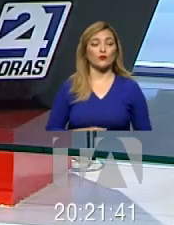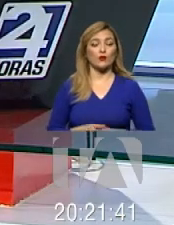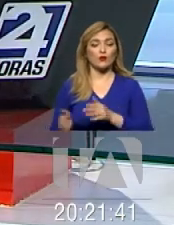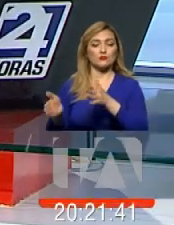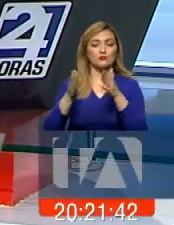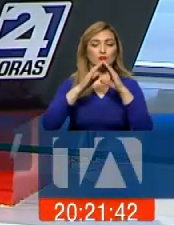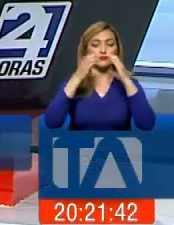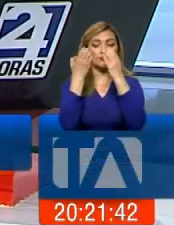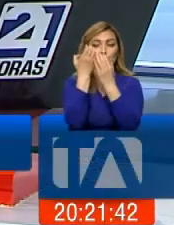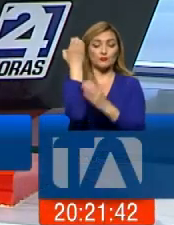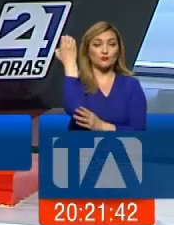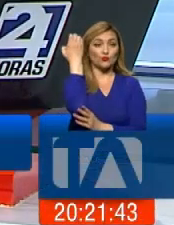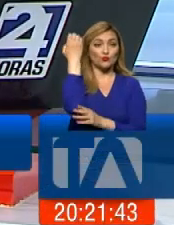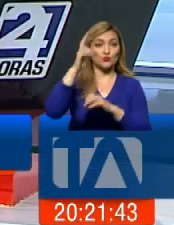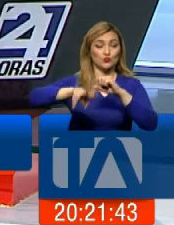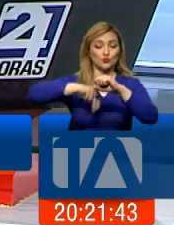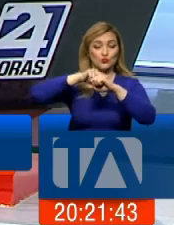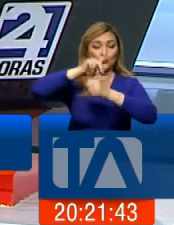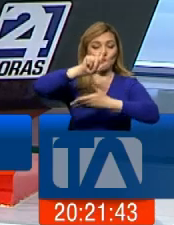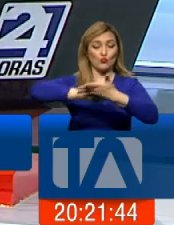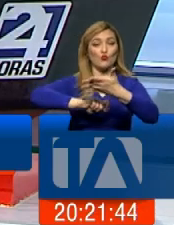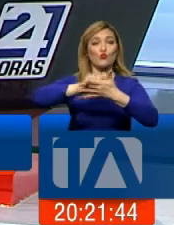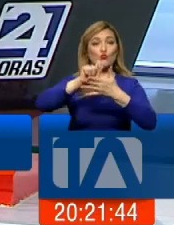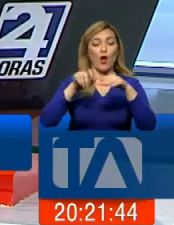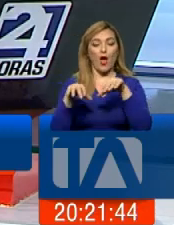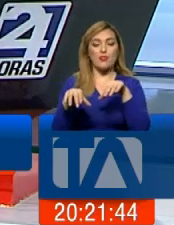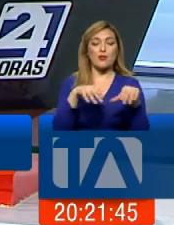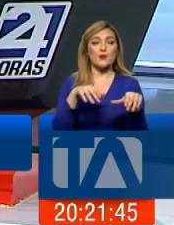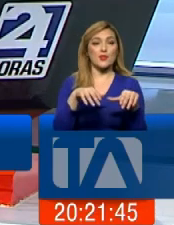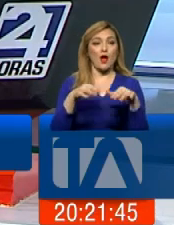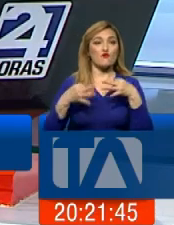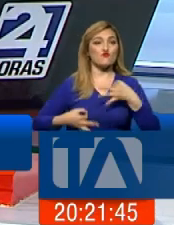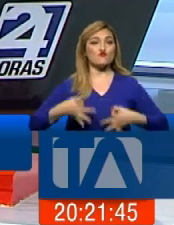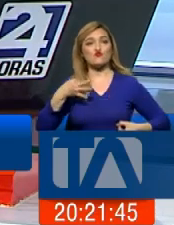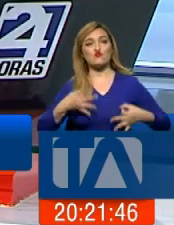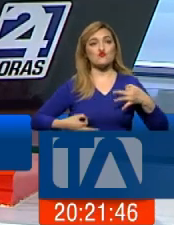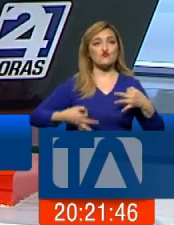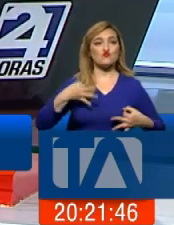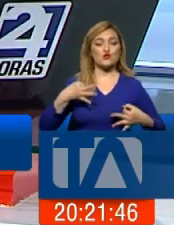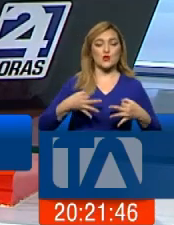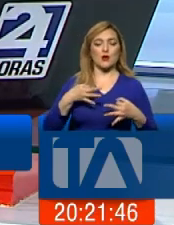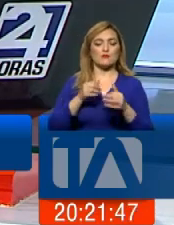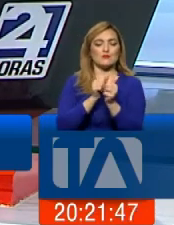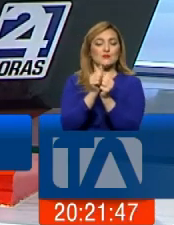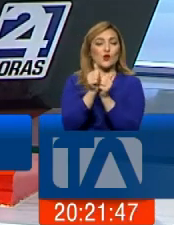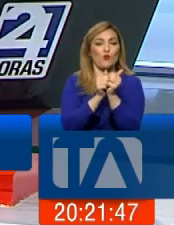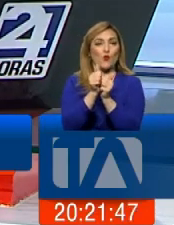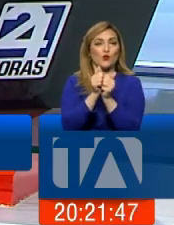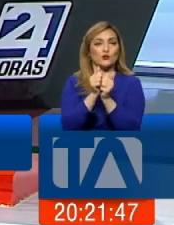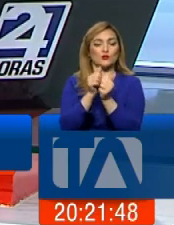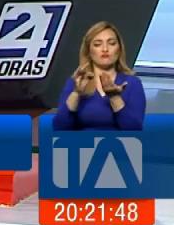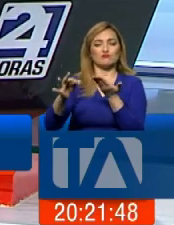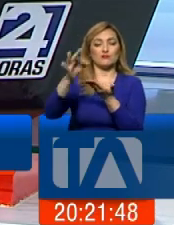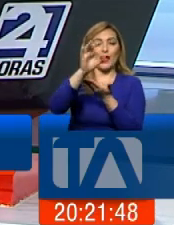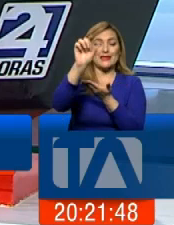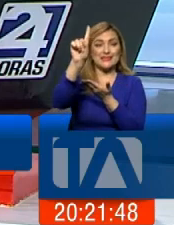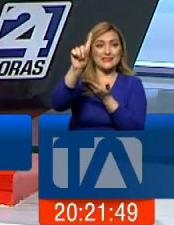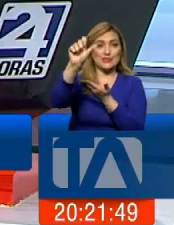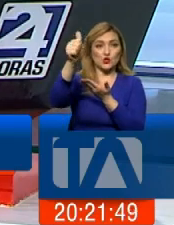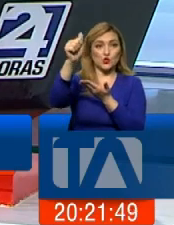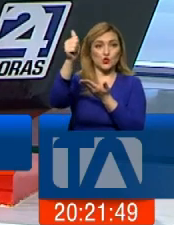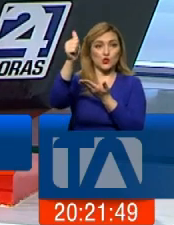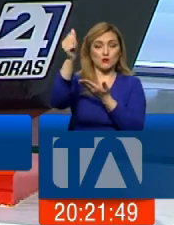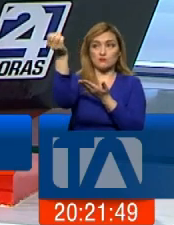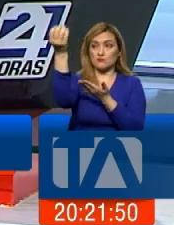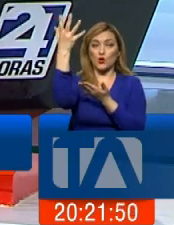El COE Nacional aprobó los protocolos para la actividad física al aire libre. En el caso de los 110 cantones que se mantienen en